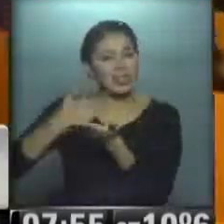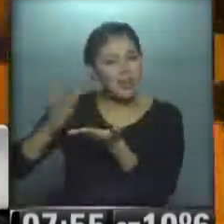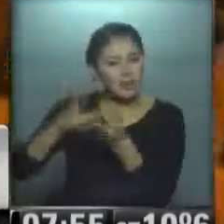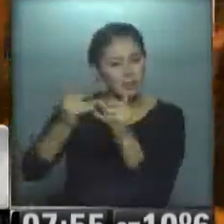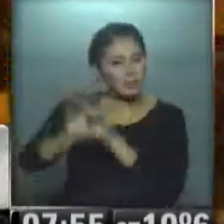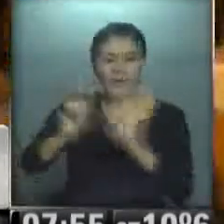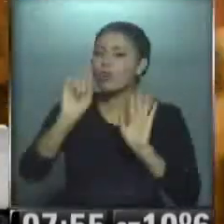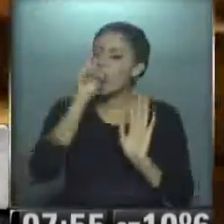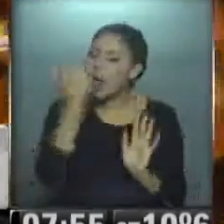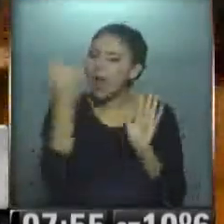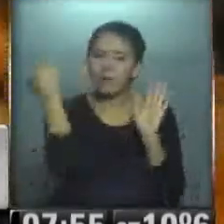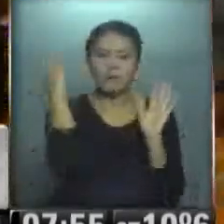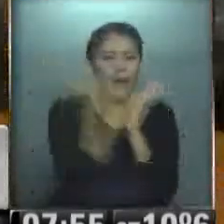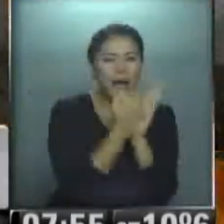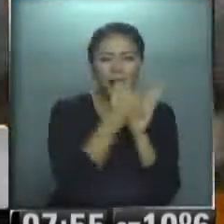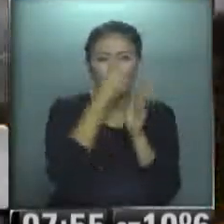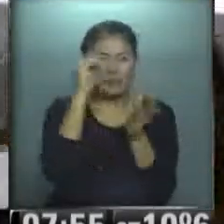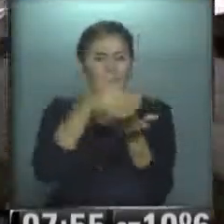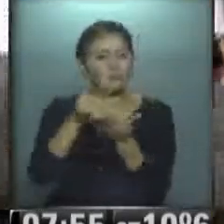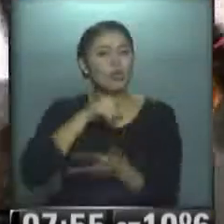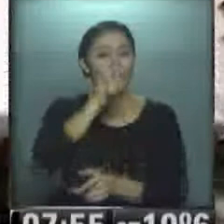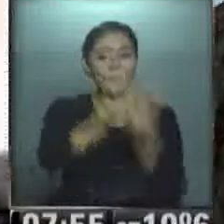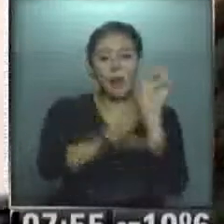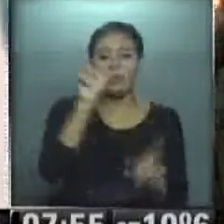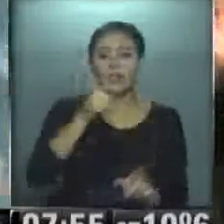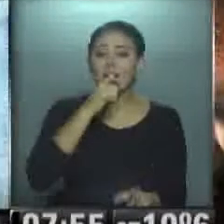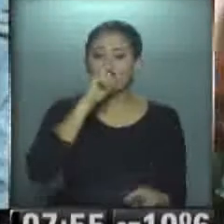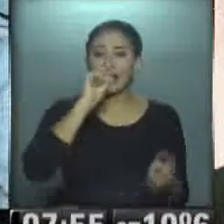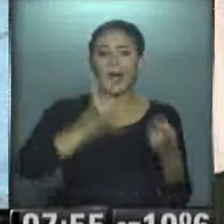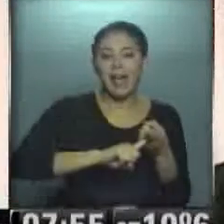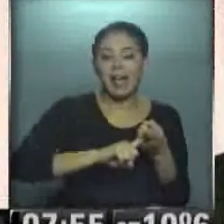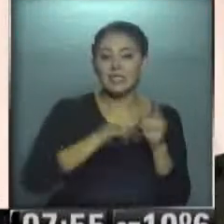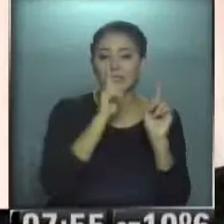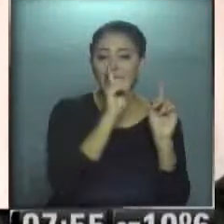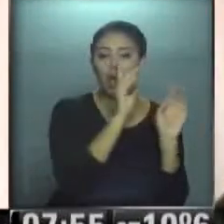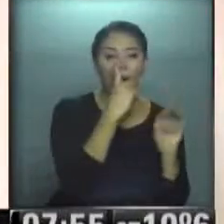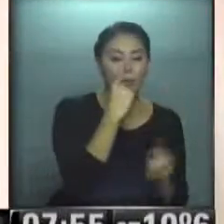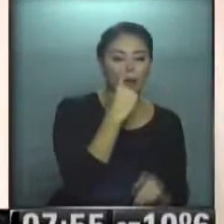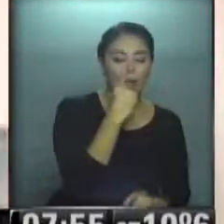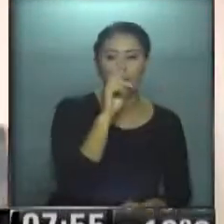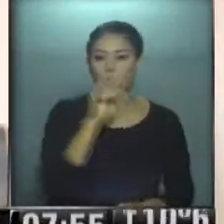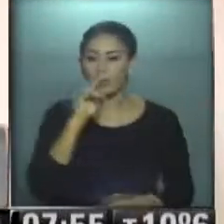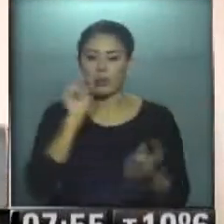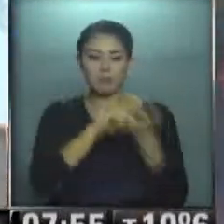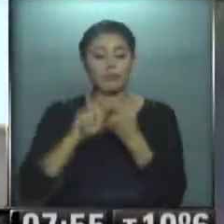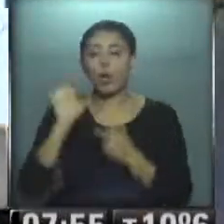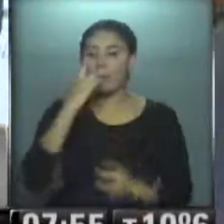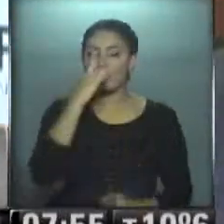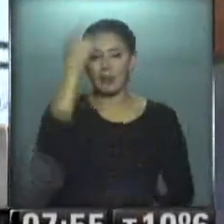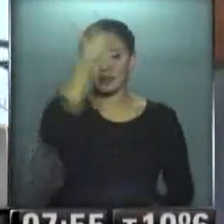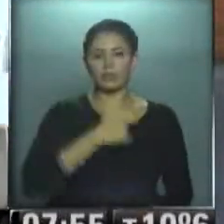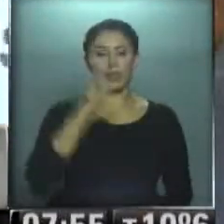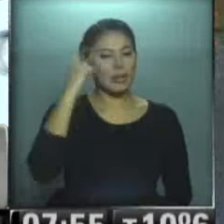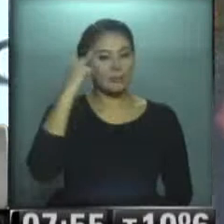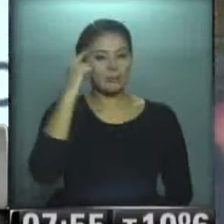habiendo estigmatizaciones contra las personas que se casan y tienen el mismo sexo, o personas que se autoperciben por orientación